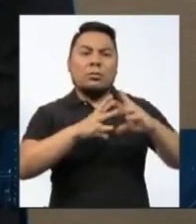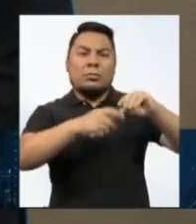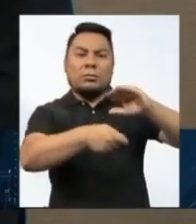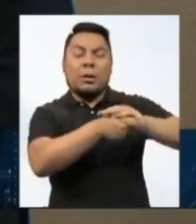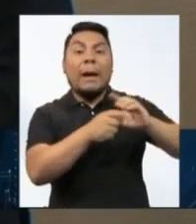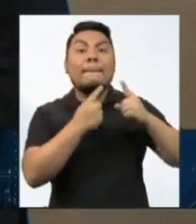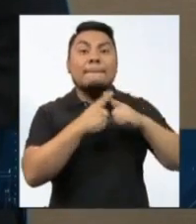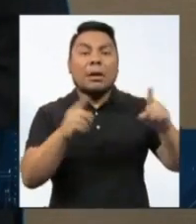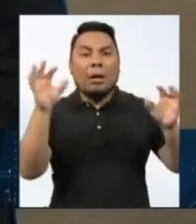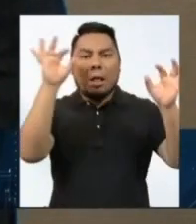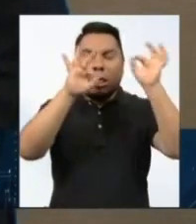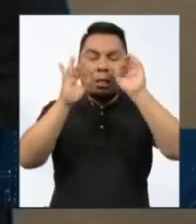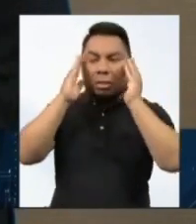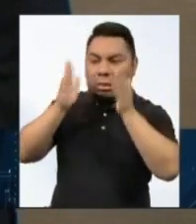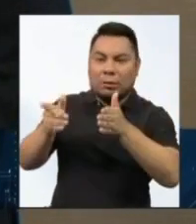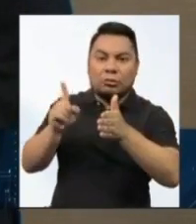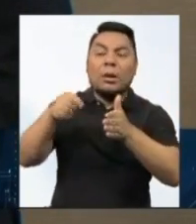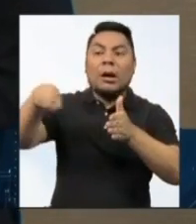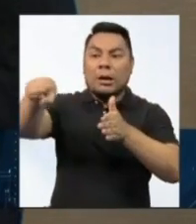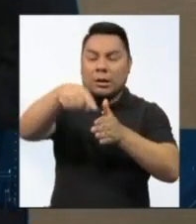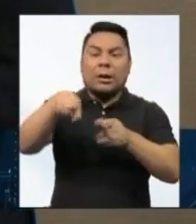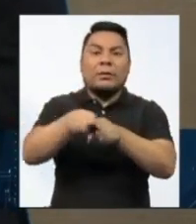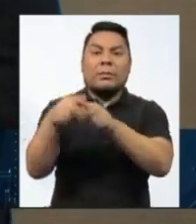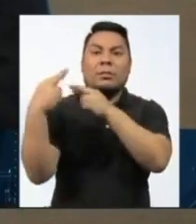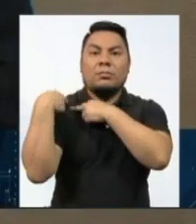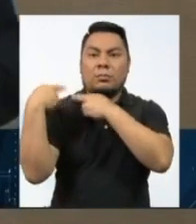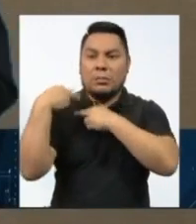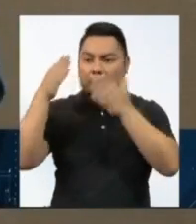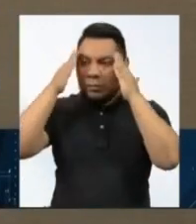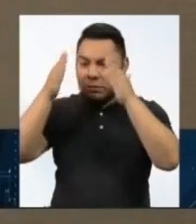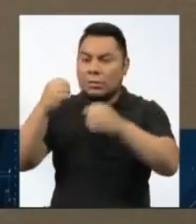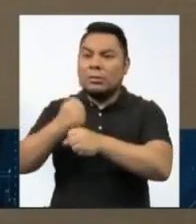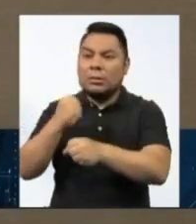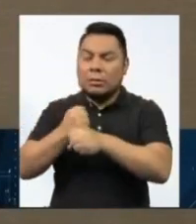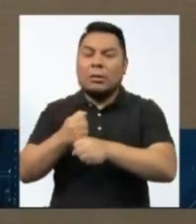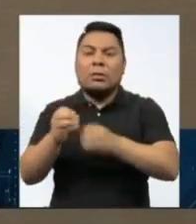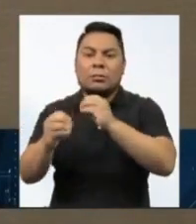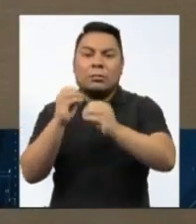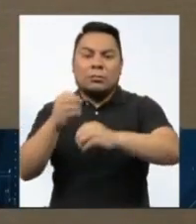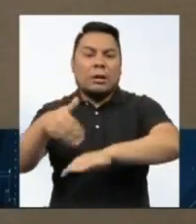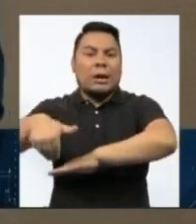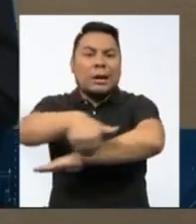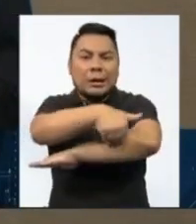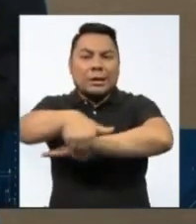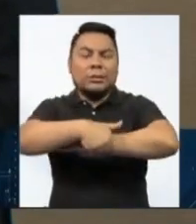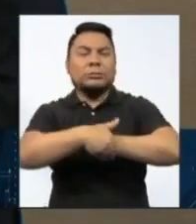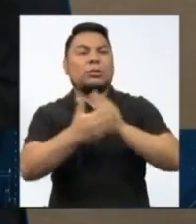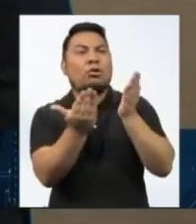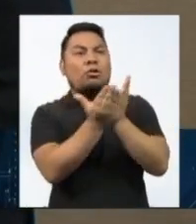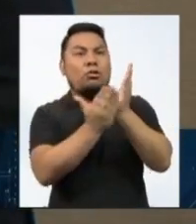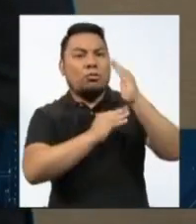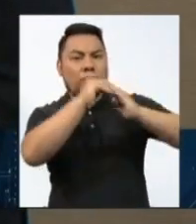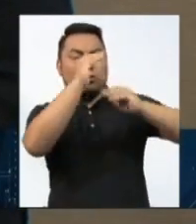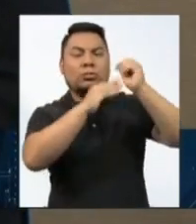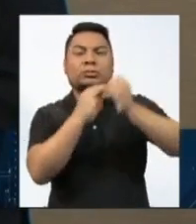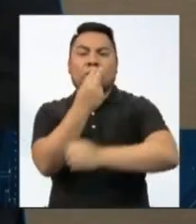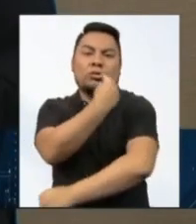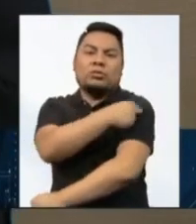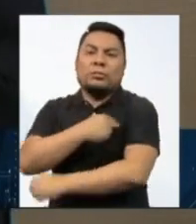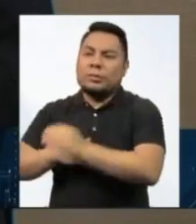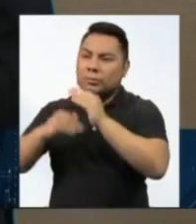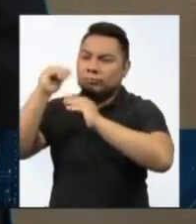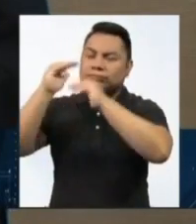descuidar la tarea que también tenemos para hacer las carreteras, las escuelas, los